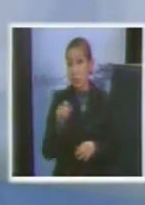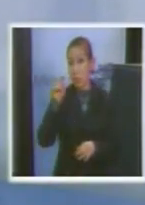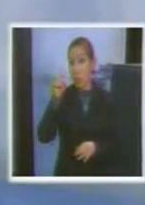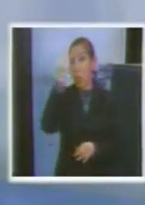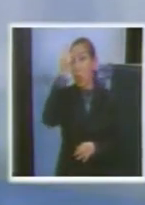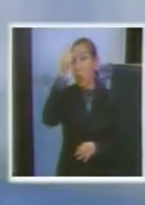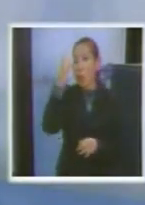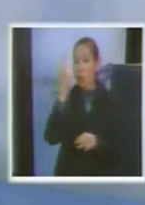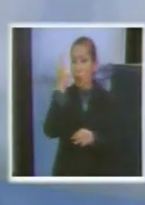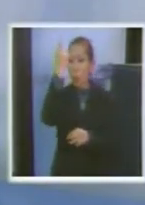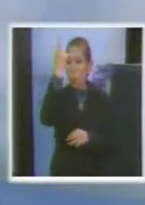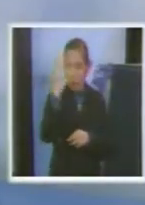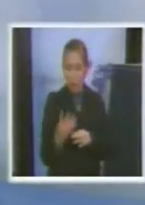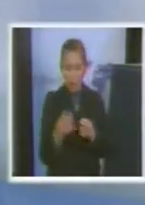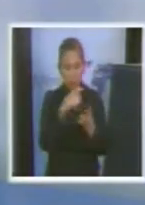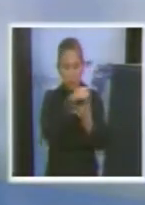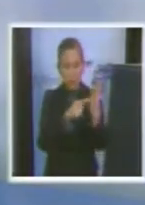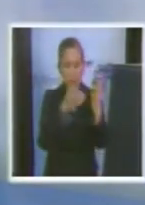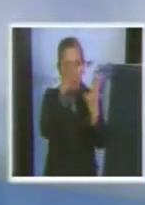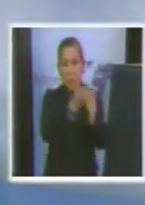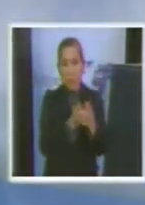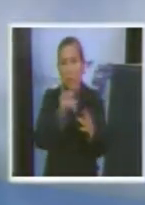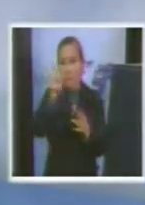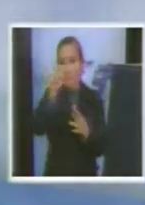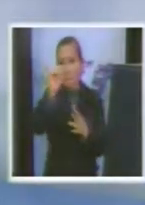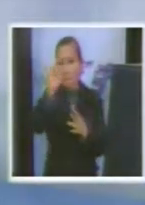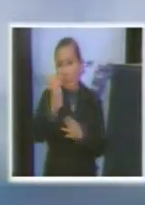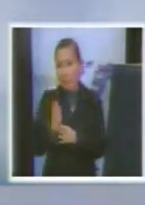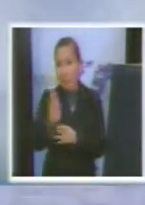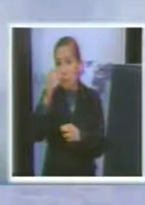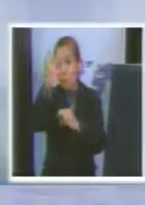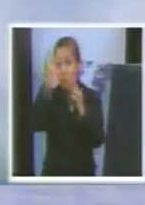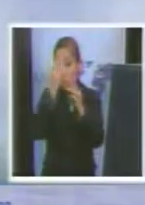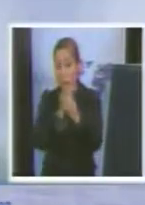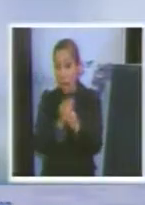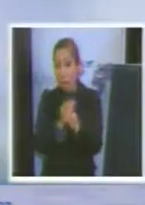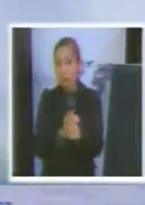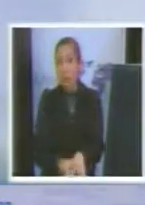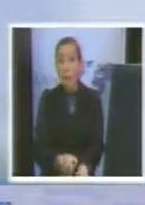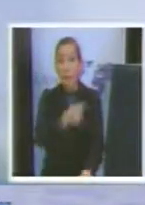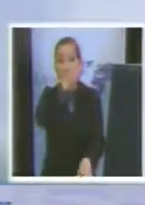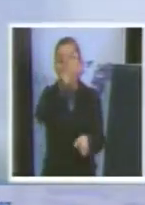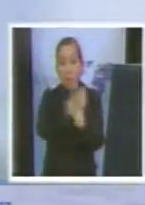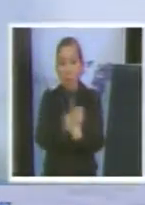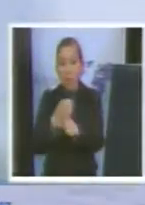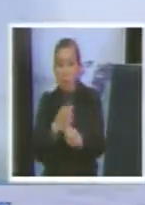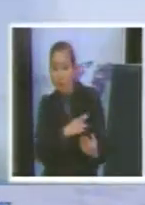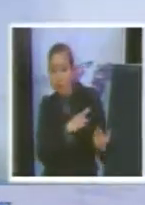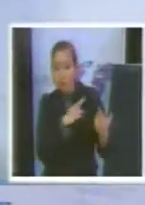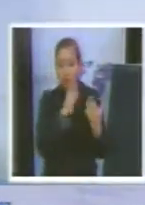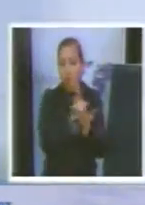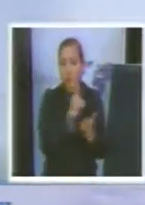una cuarta de parte del PIB mundial. El primer donante